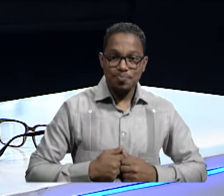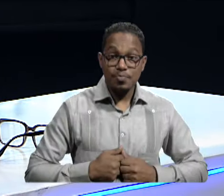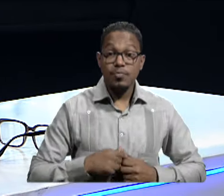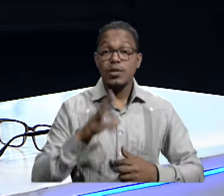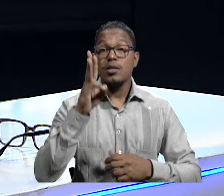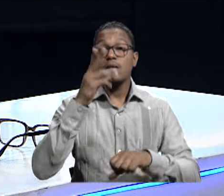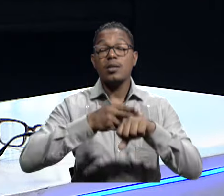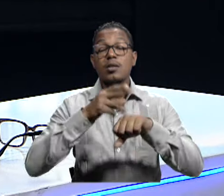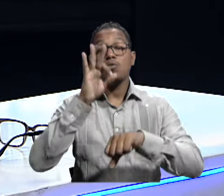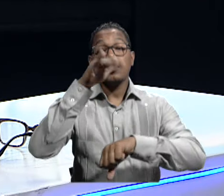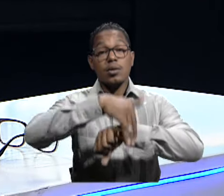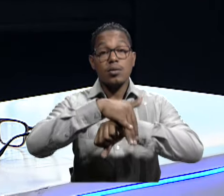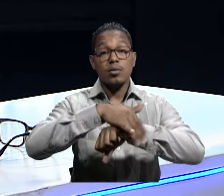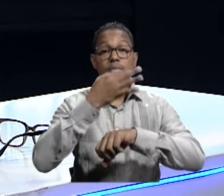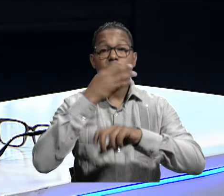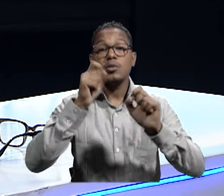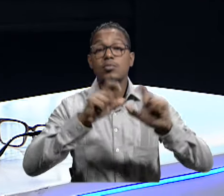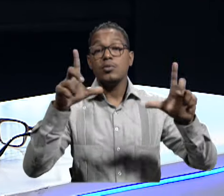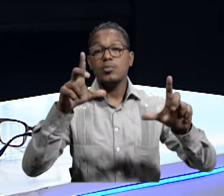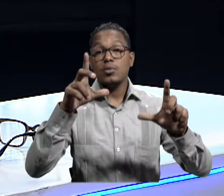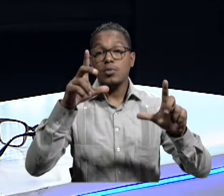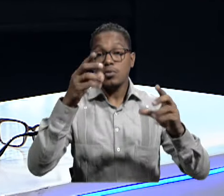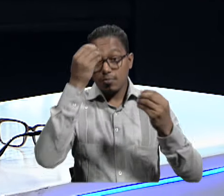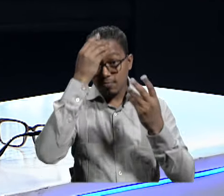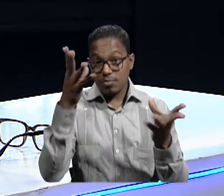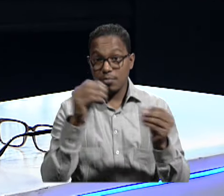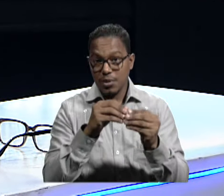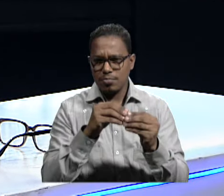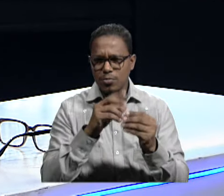noche en Central de Noticias, nuestras próximas emisiones. Por